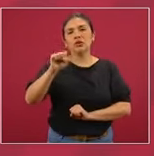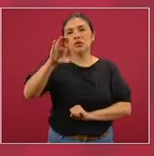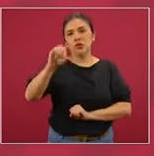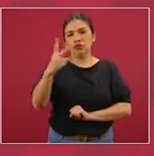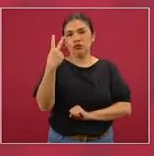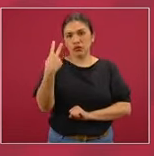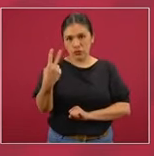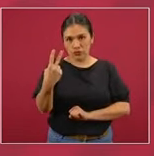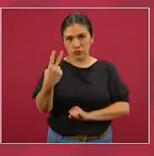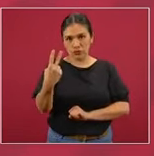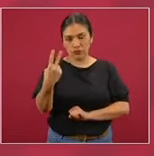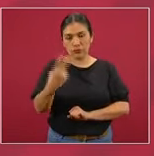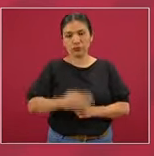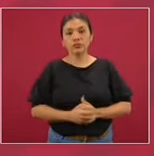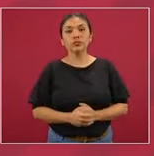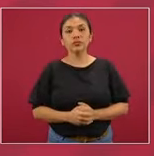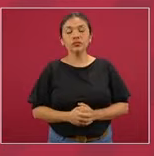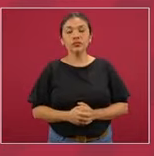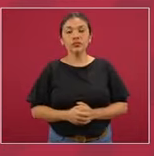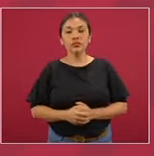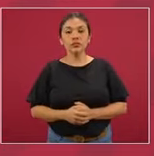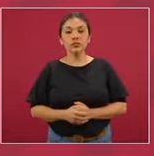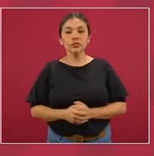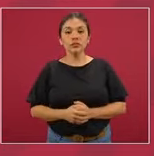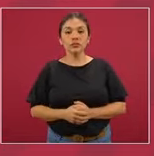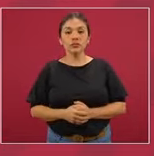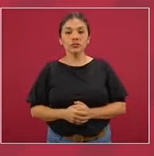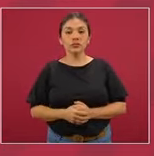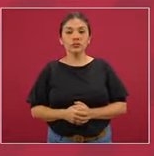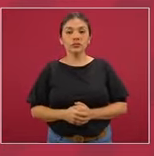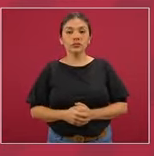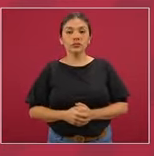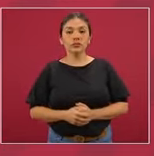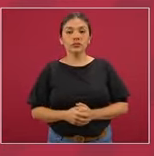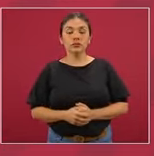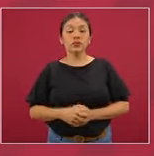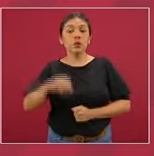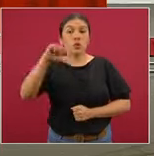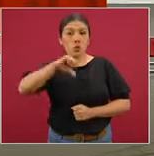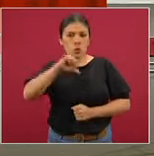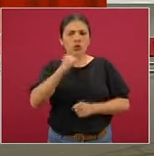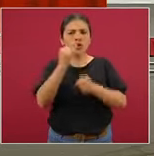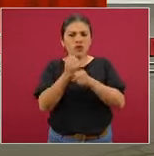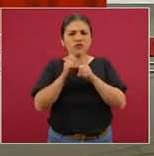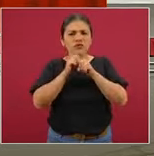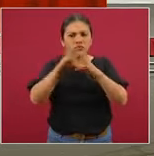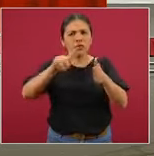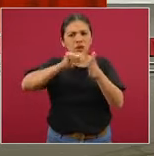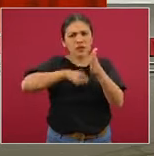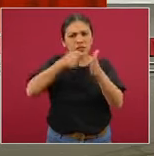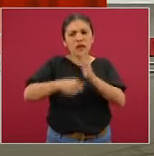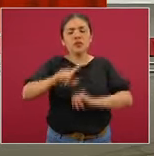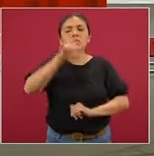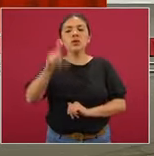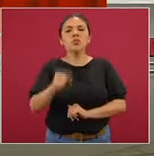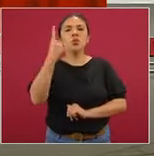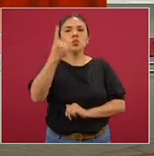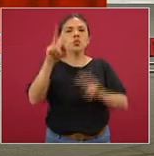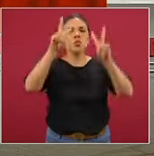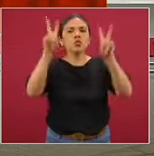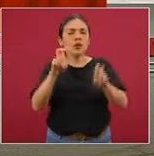nuevo, coronavirus SARS-CoV-2. Hoy vamos a tener el informe técnico y vamos a presentar un